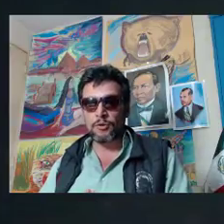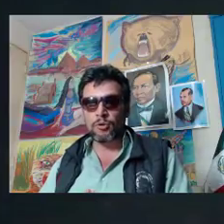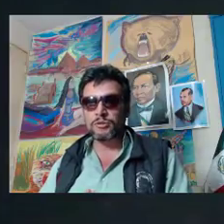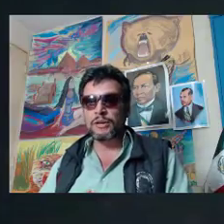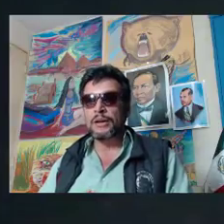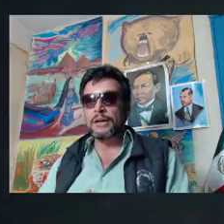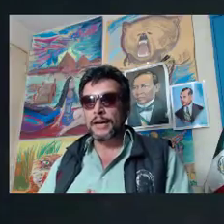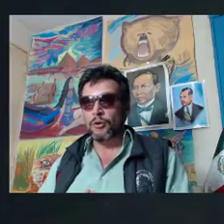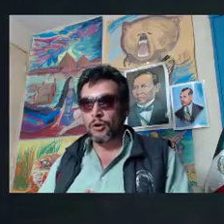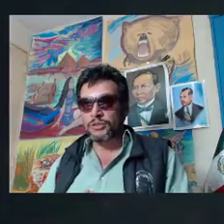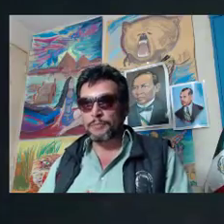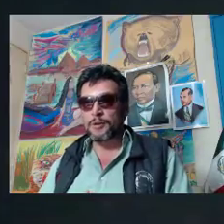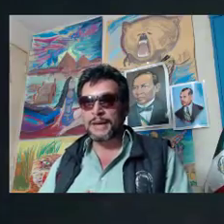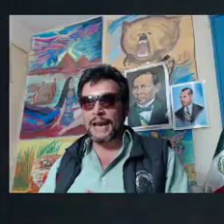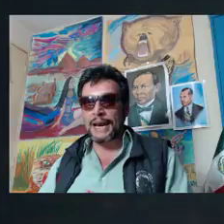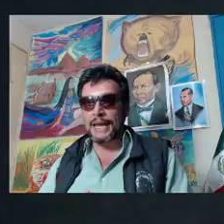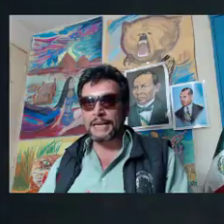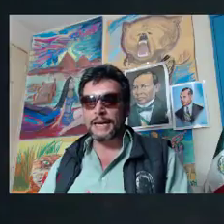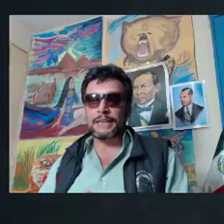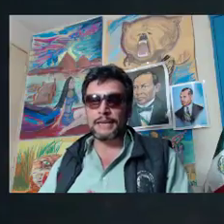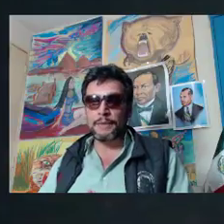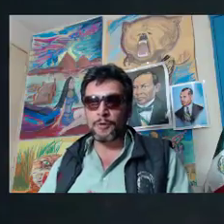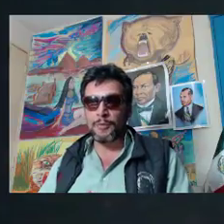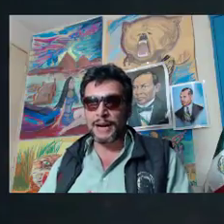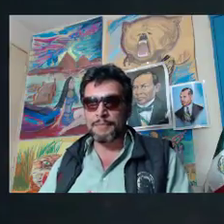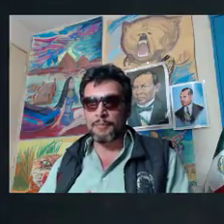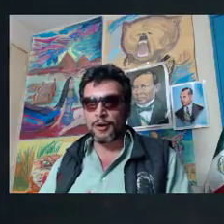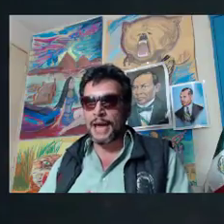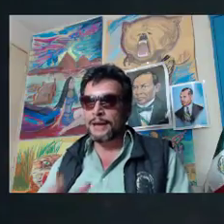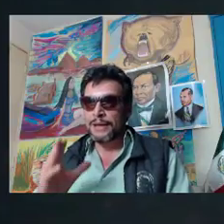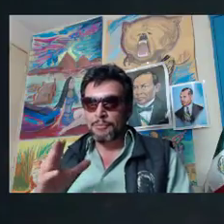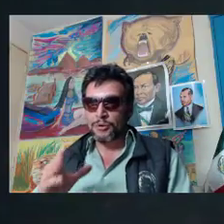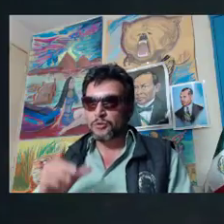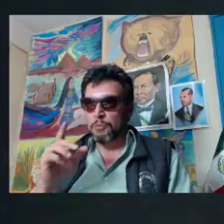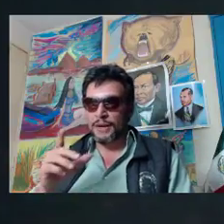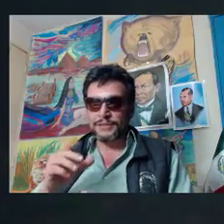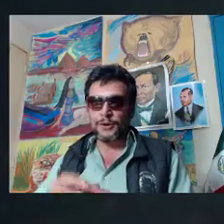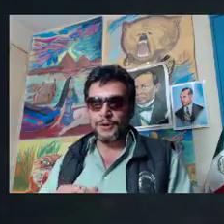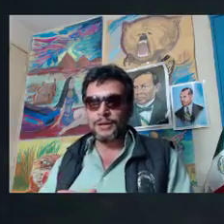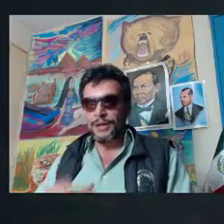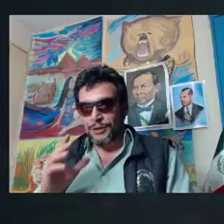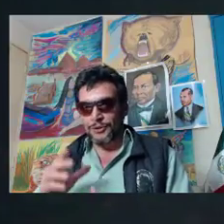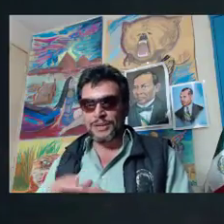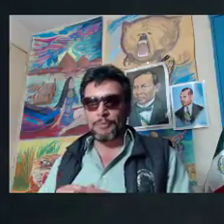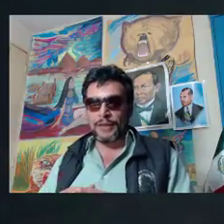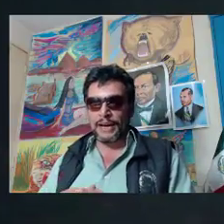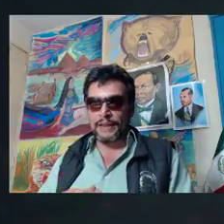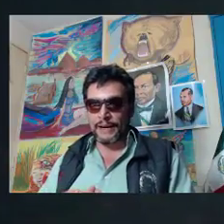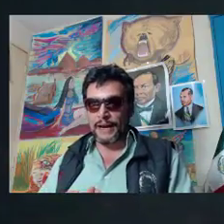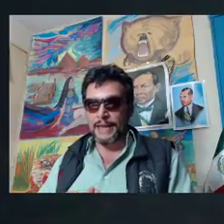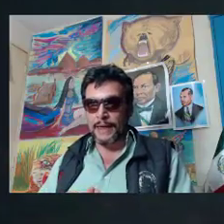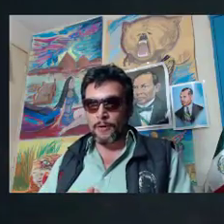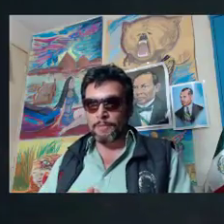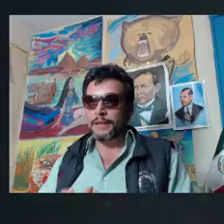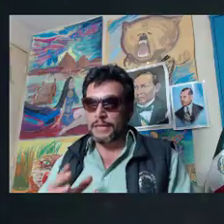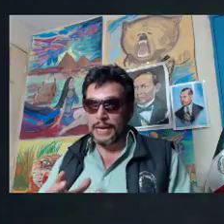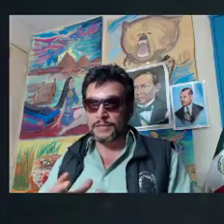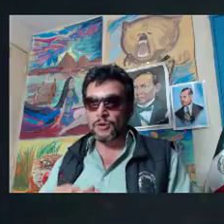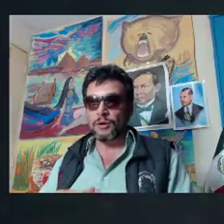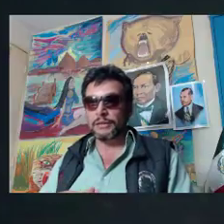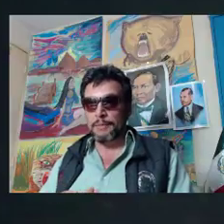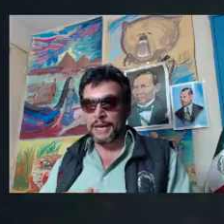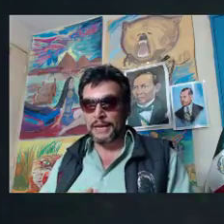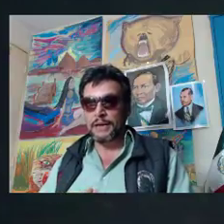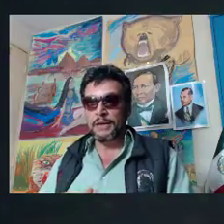bien los artículos, que conoce muy bien la ley, que tiene muy buena memoria, por supuesto no se podía quedar callado.